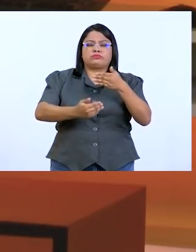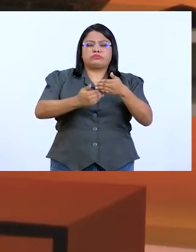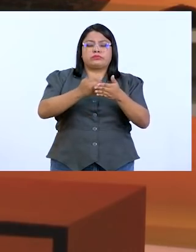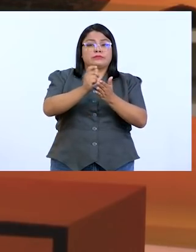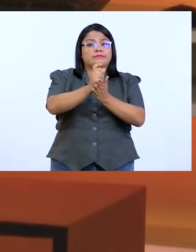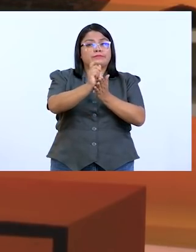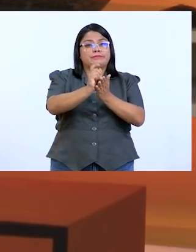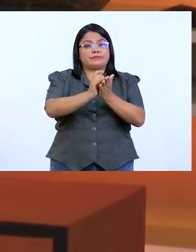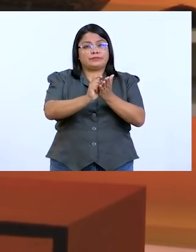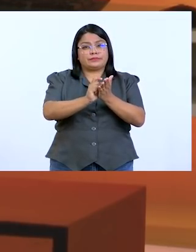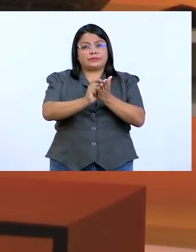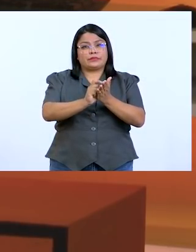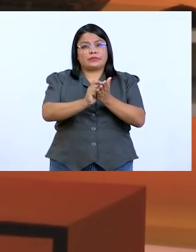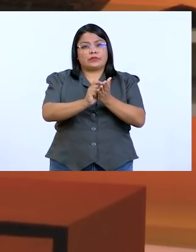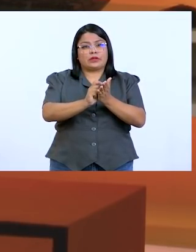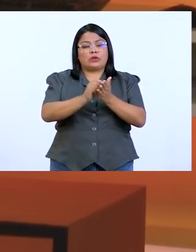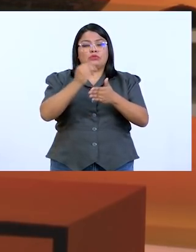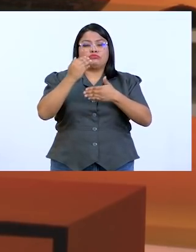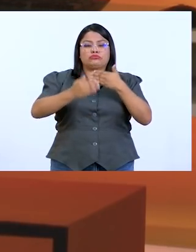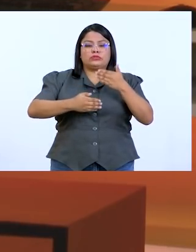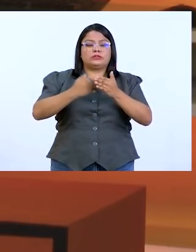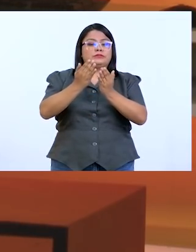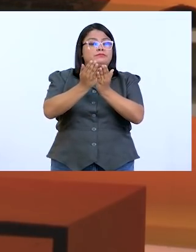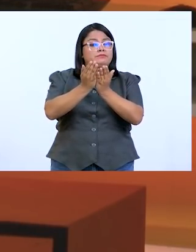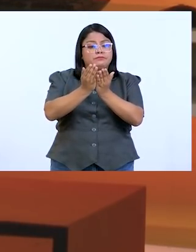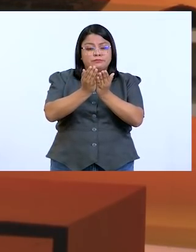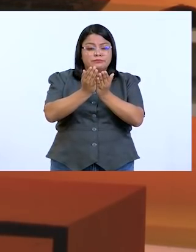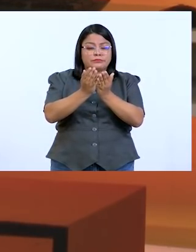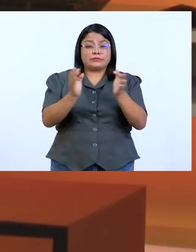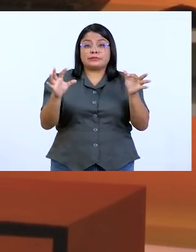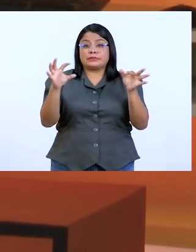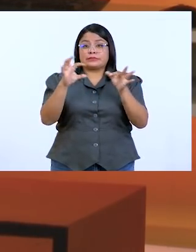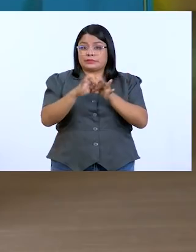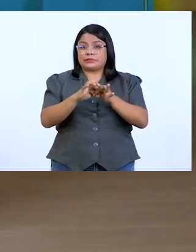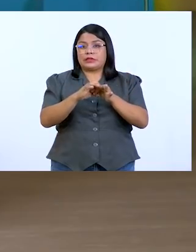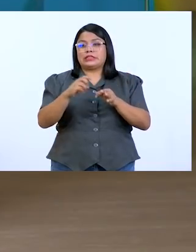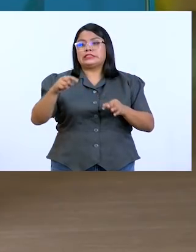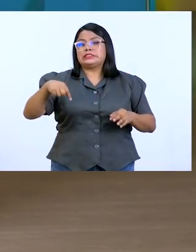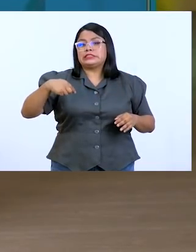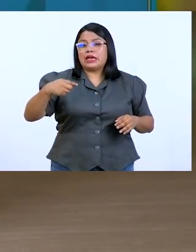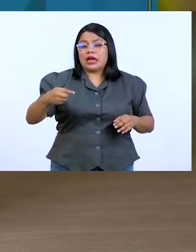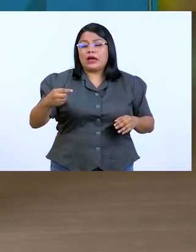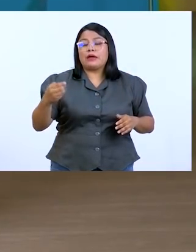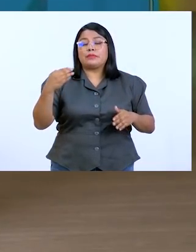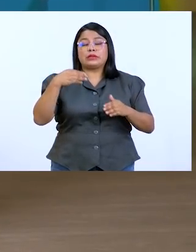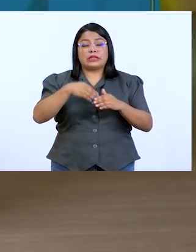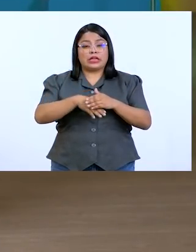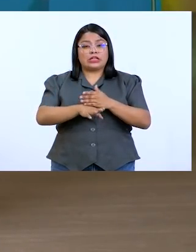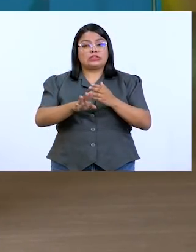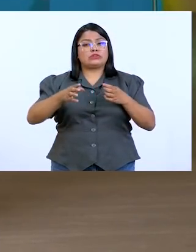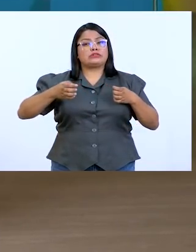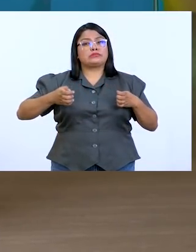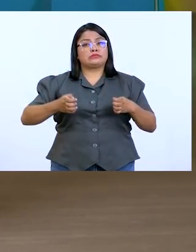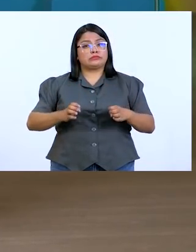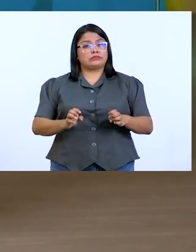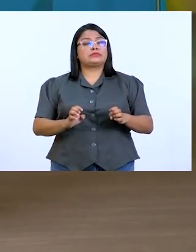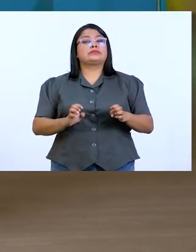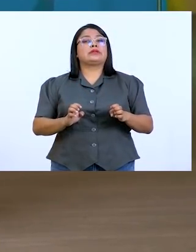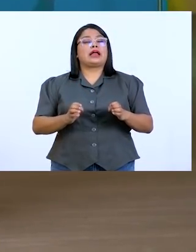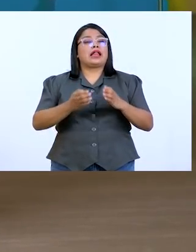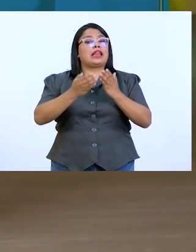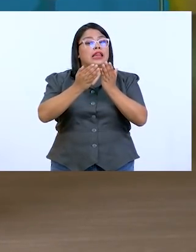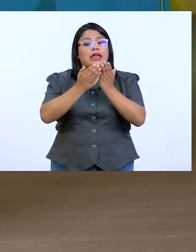un proceso de escritura, a través de un proceso de lectura, siempre involucrando en nuestra